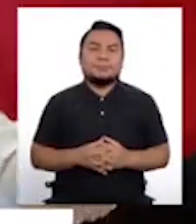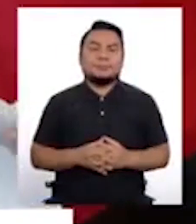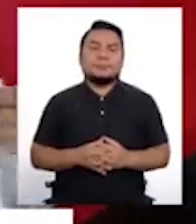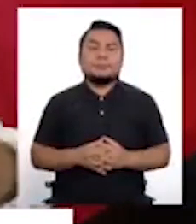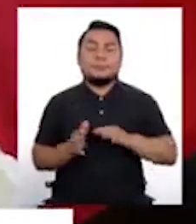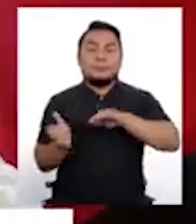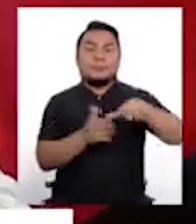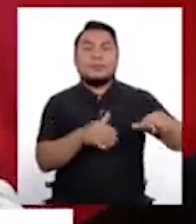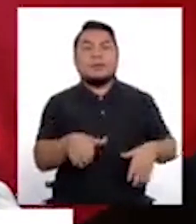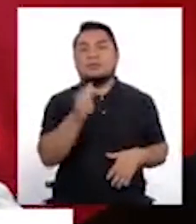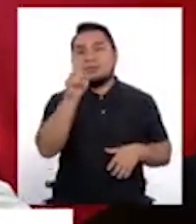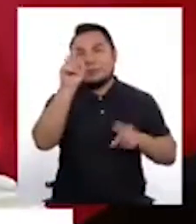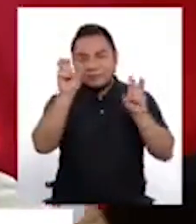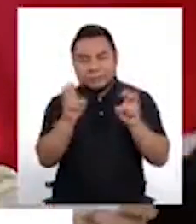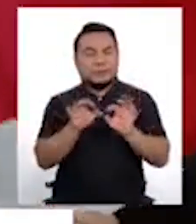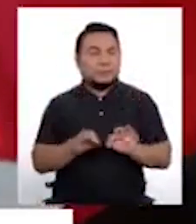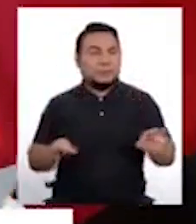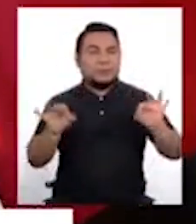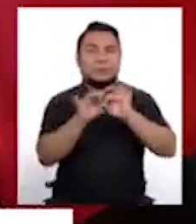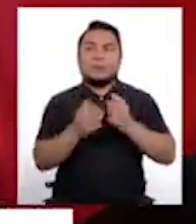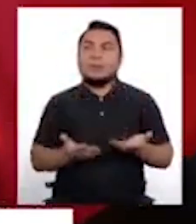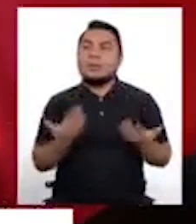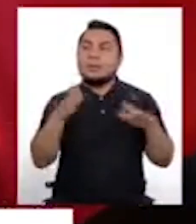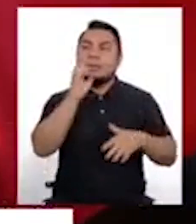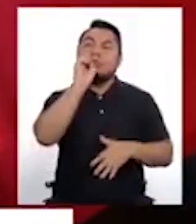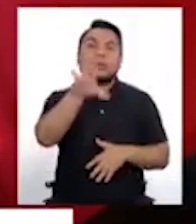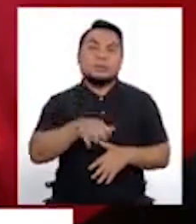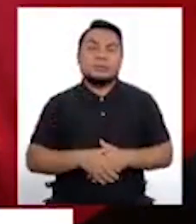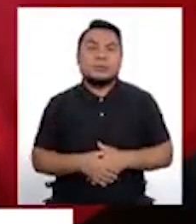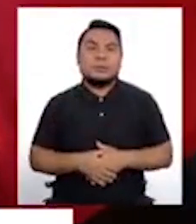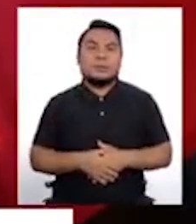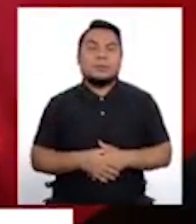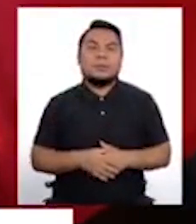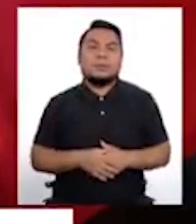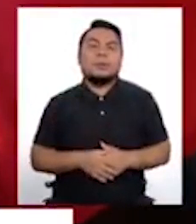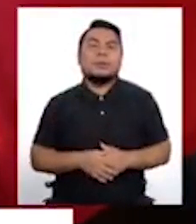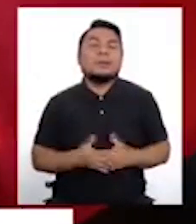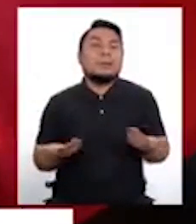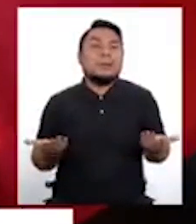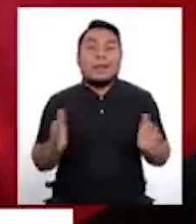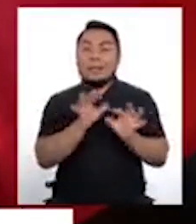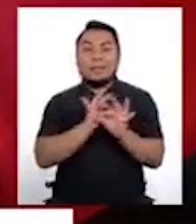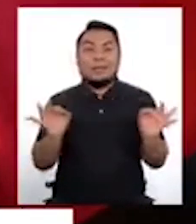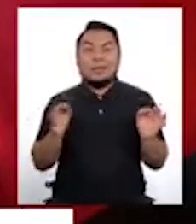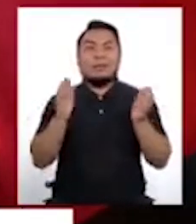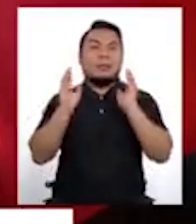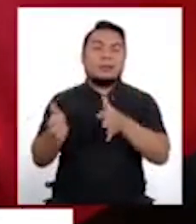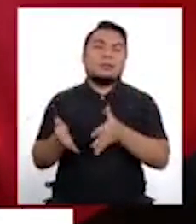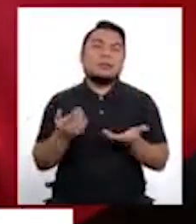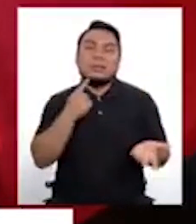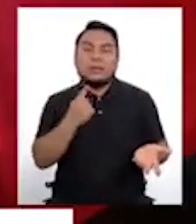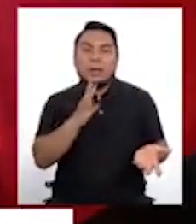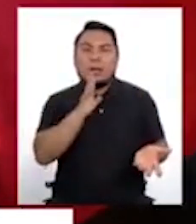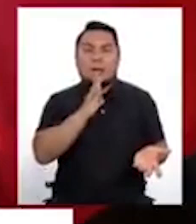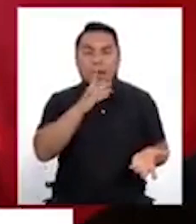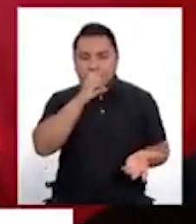Un tema que es relevante y que, como hemos dicho, nada dejamos de hablar con